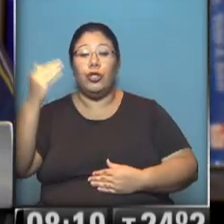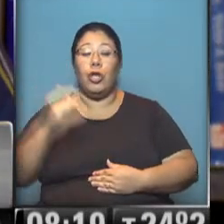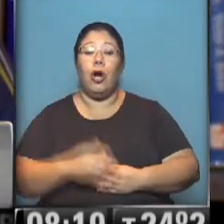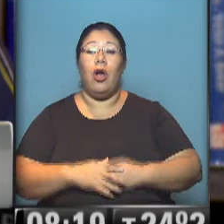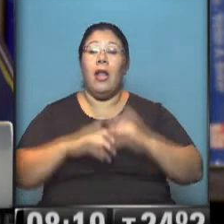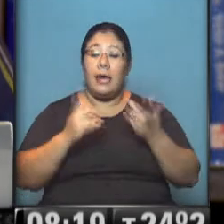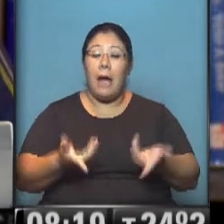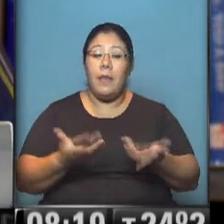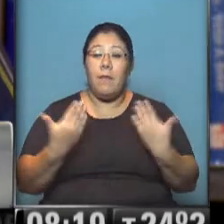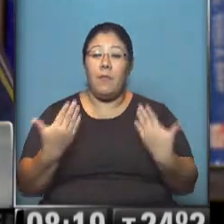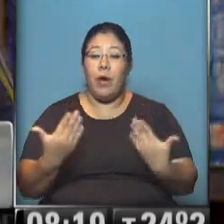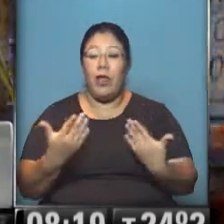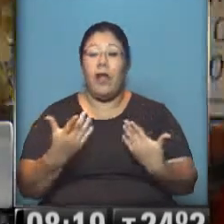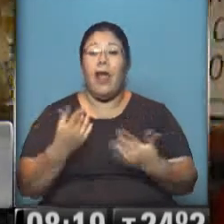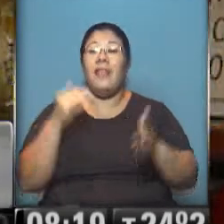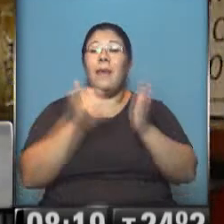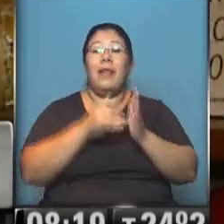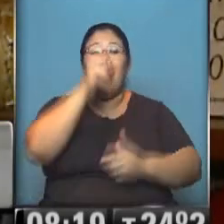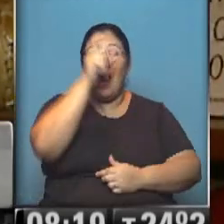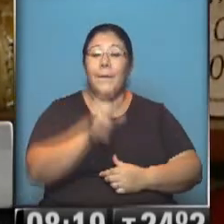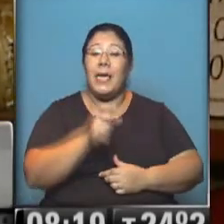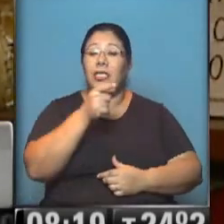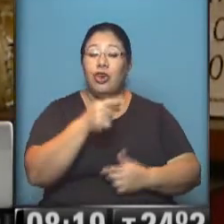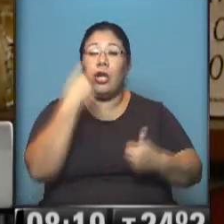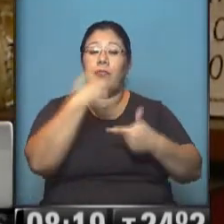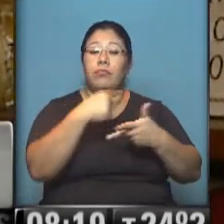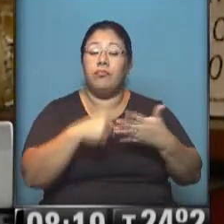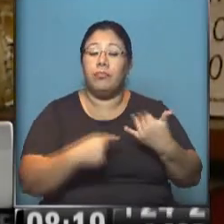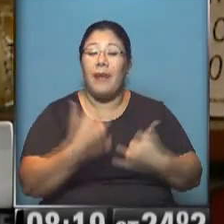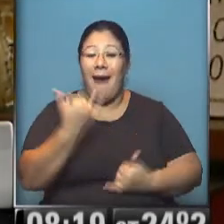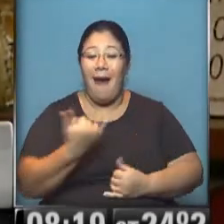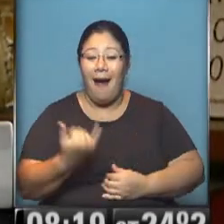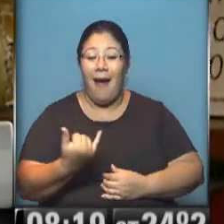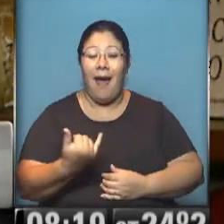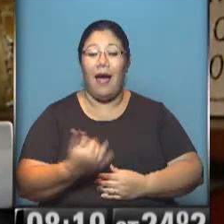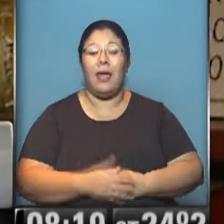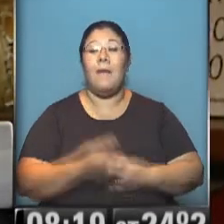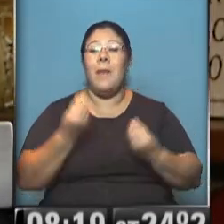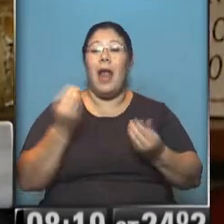creo que hay que dar las cualidades personales del candidato que en este caso son sobradas para acceder al auxiliar en la corte